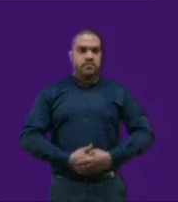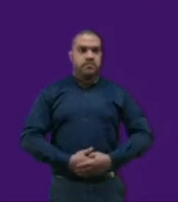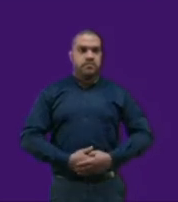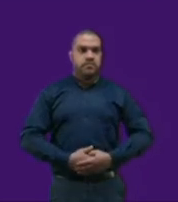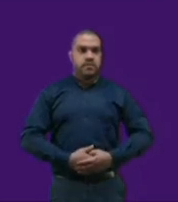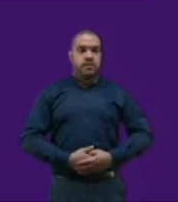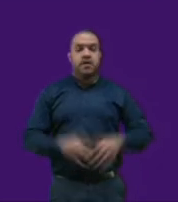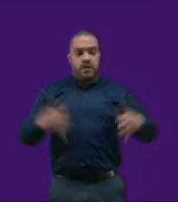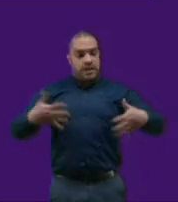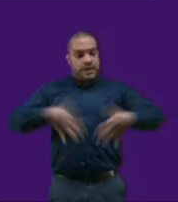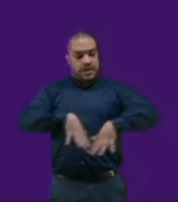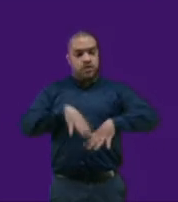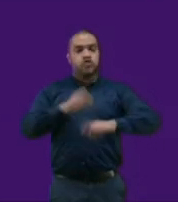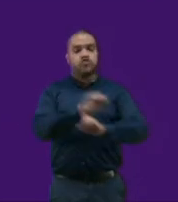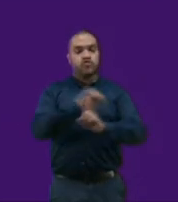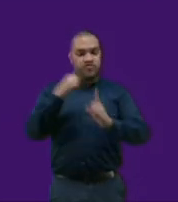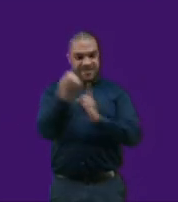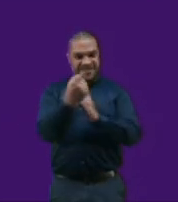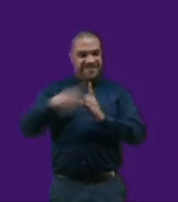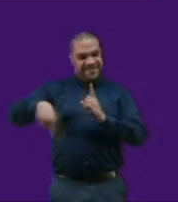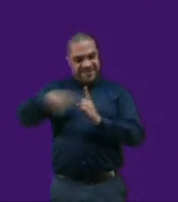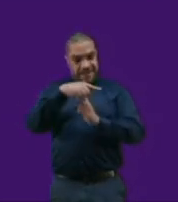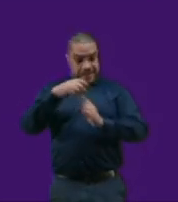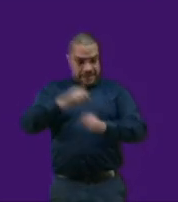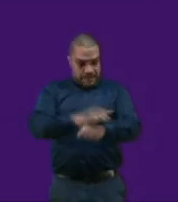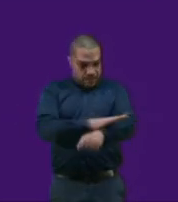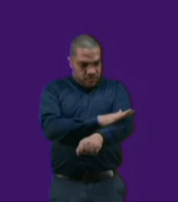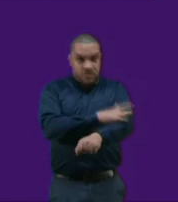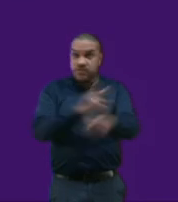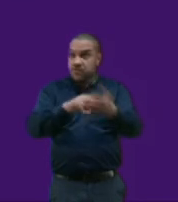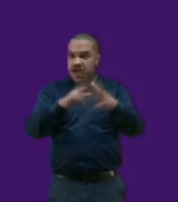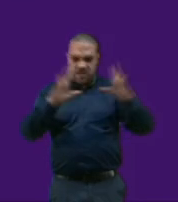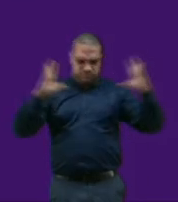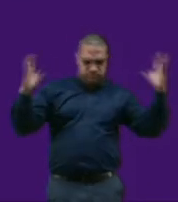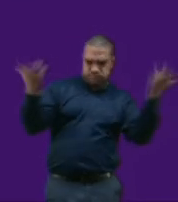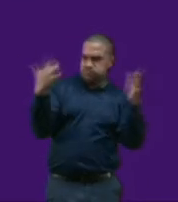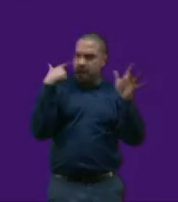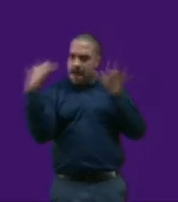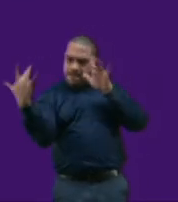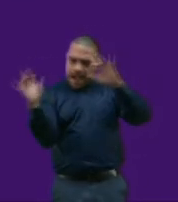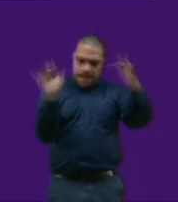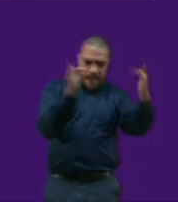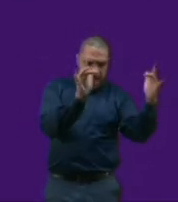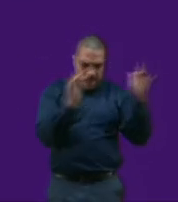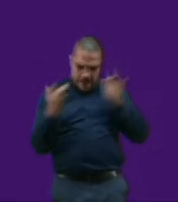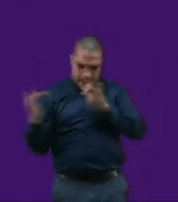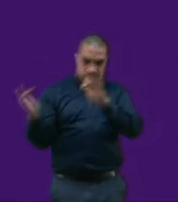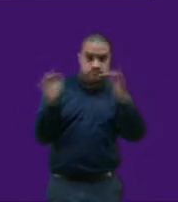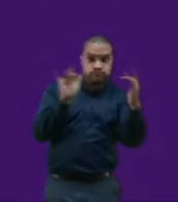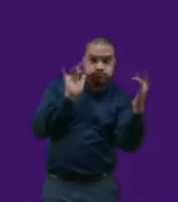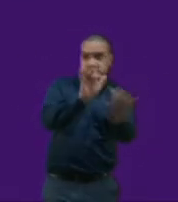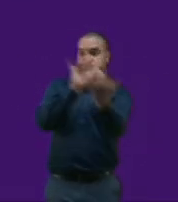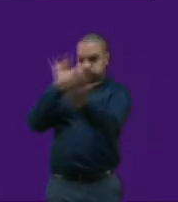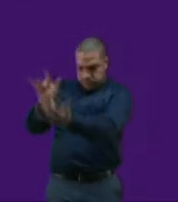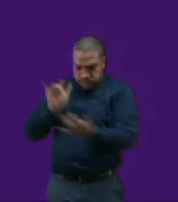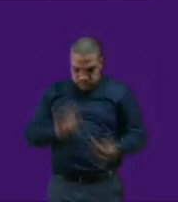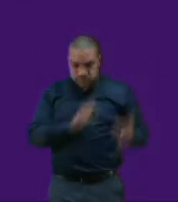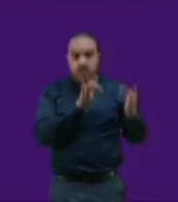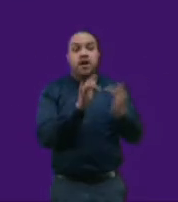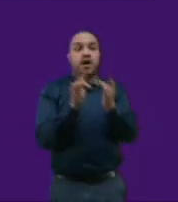social de emociones, de conectar el mundo, de conectar la inteligencia que hay ahorita, conectar las emociones,